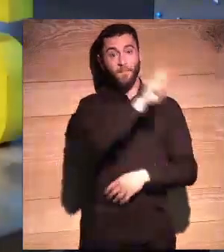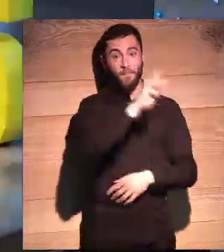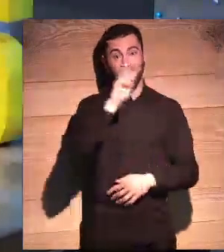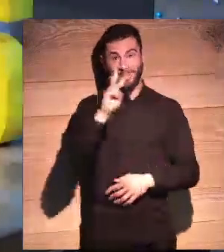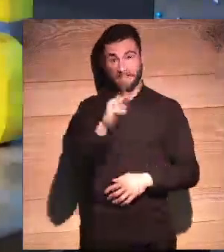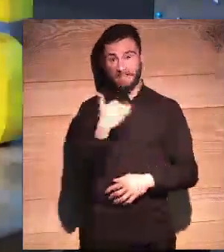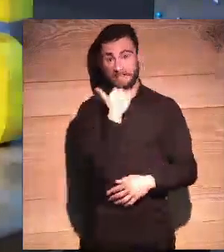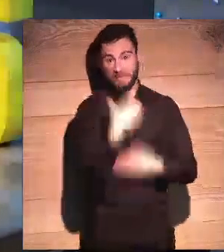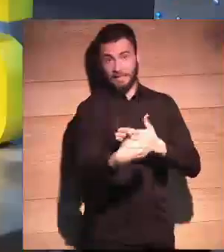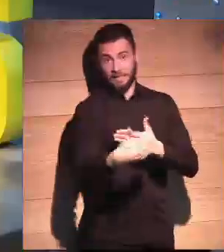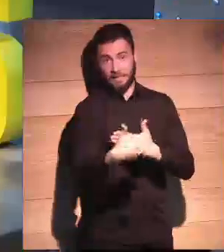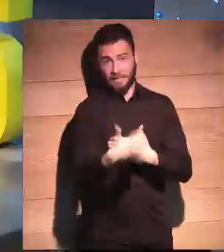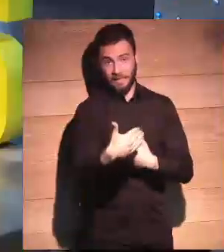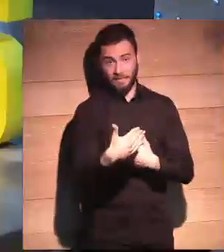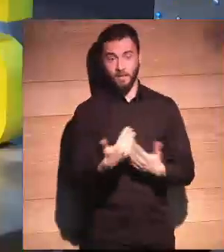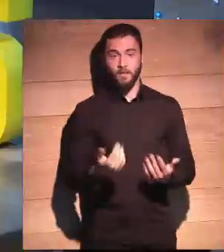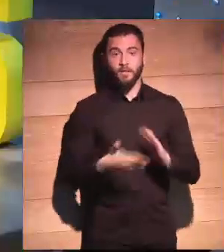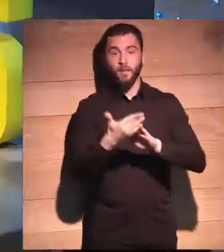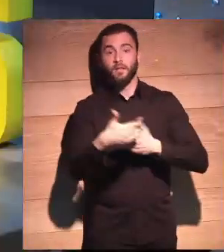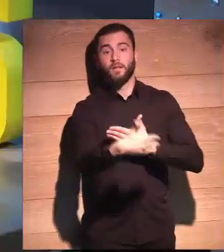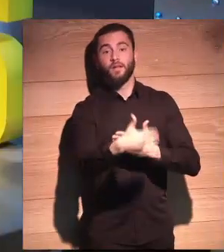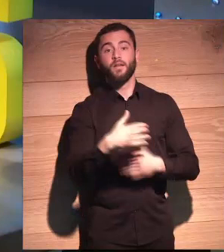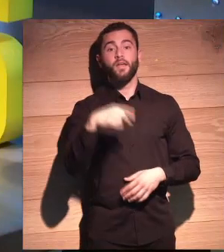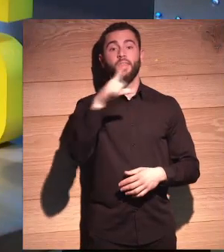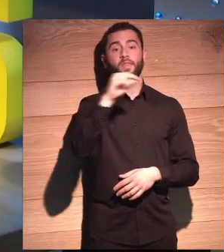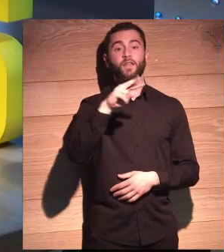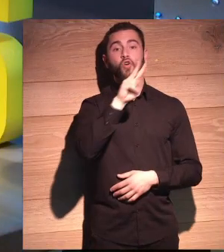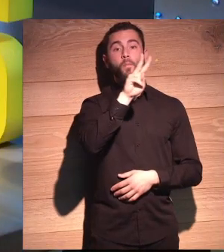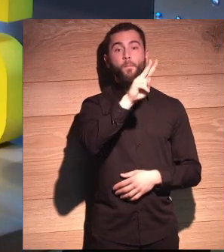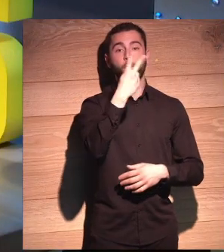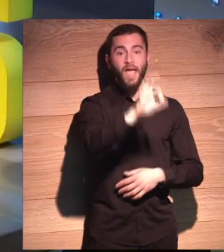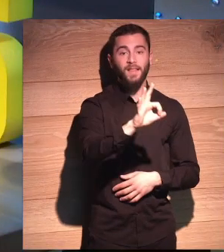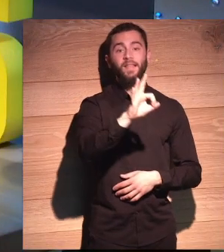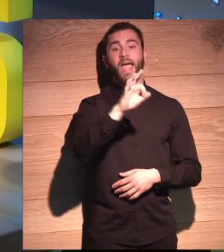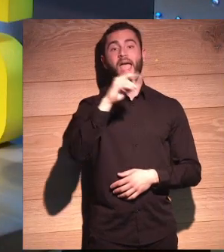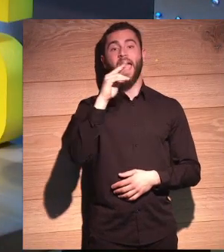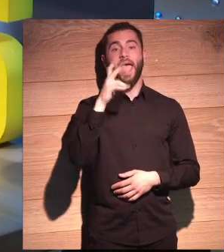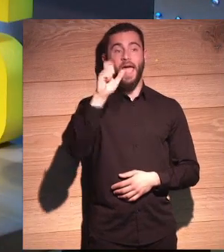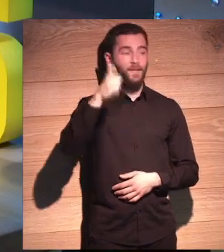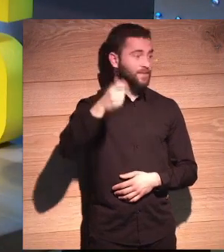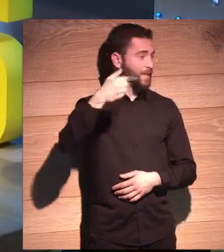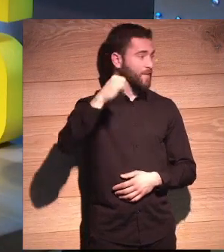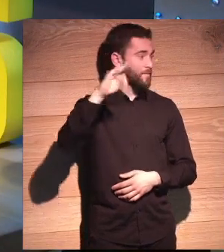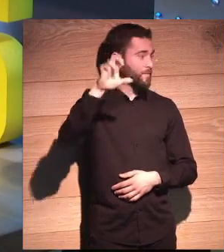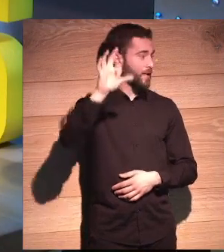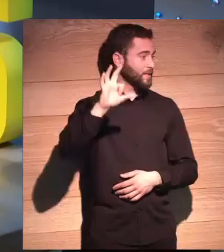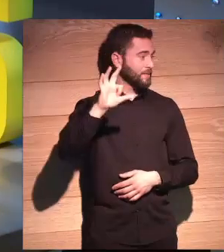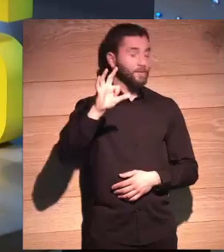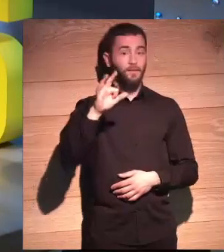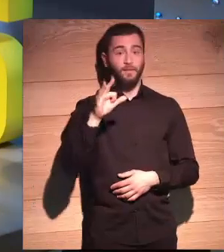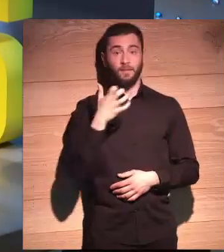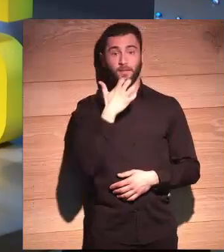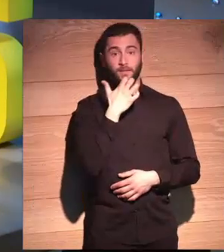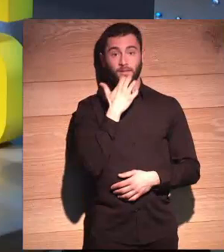decir, dentro de nada, el tráfico va a ser de 120 exabytes. Y si las cosas siguen como están